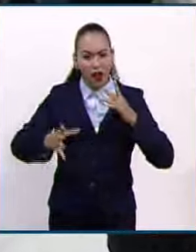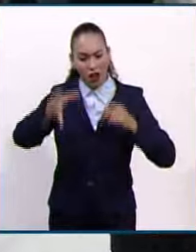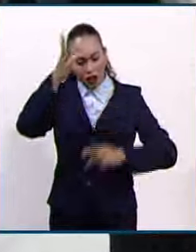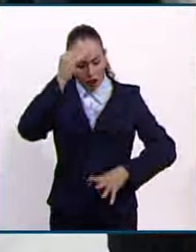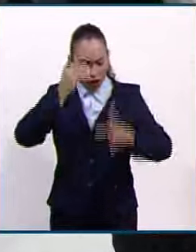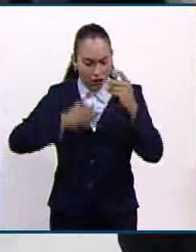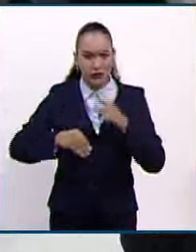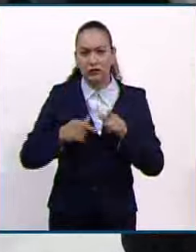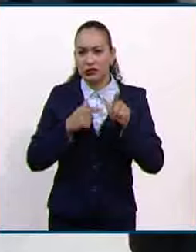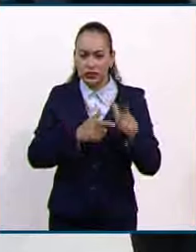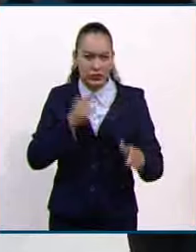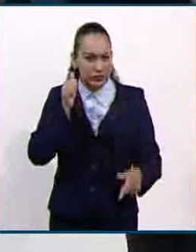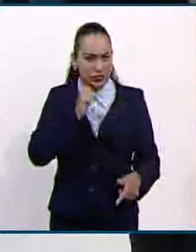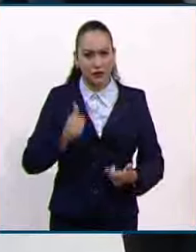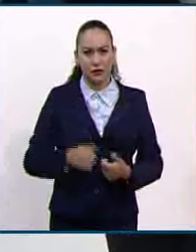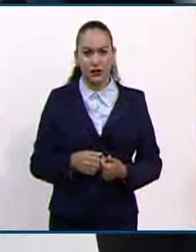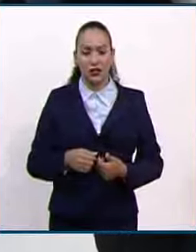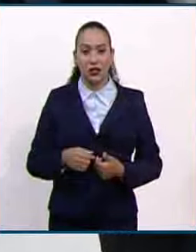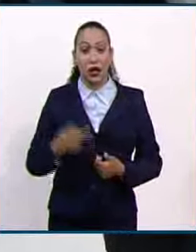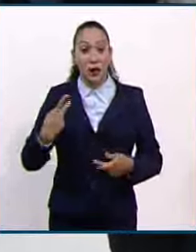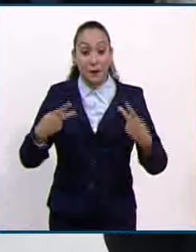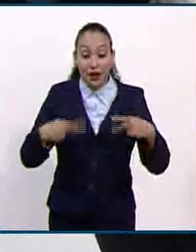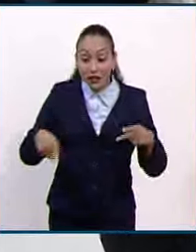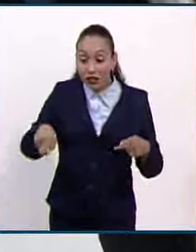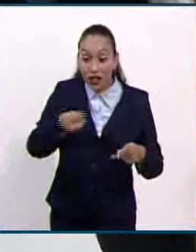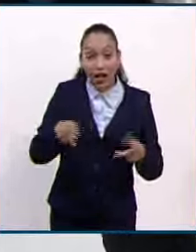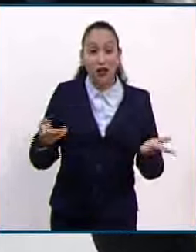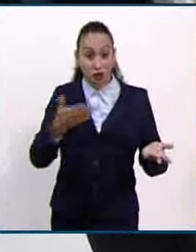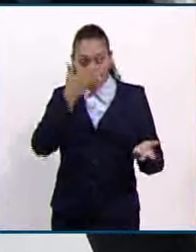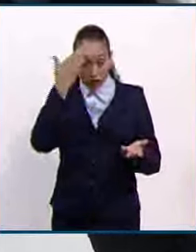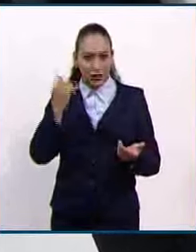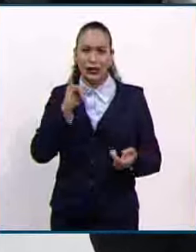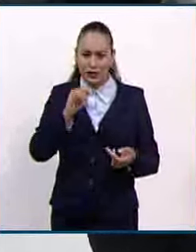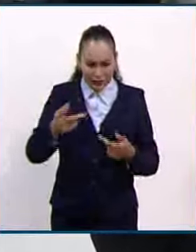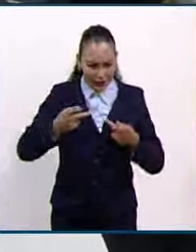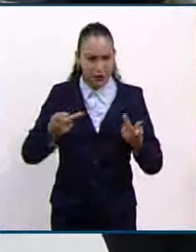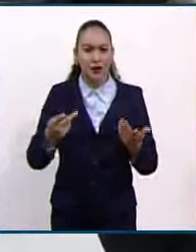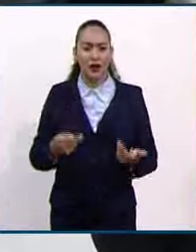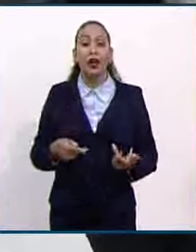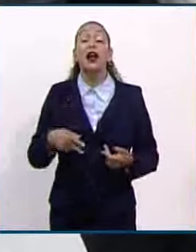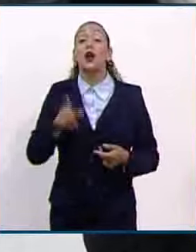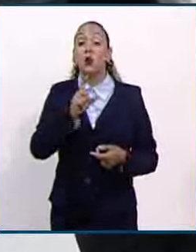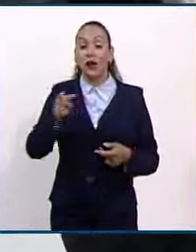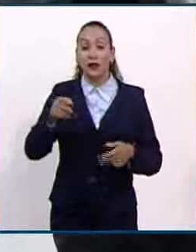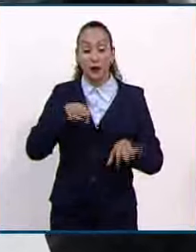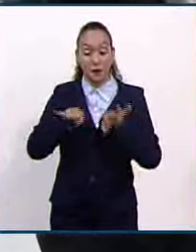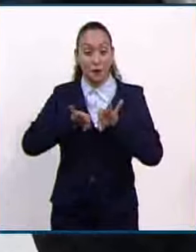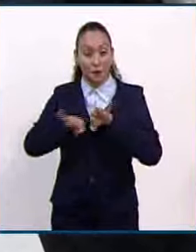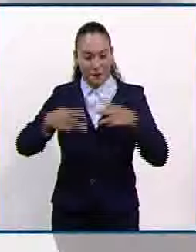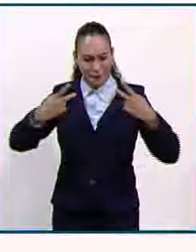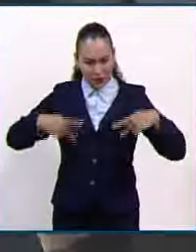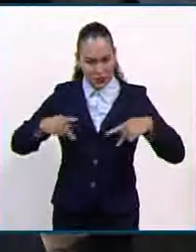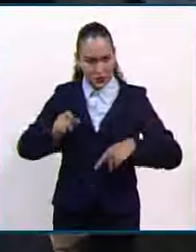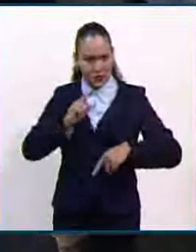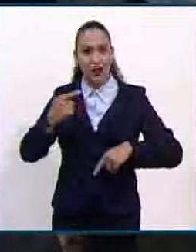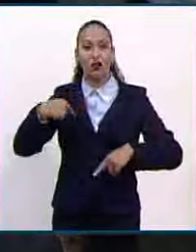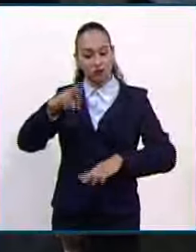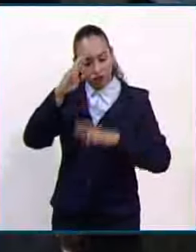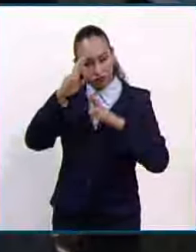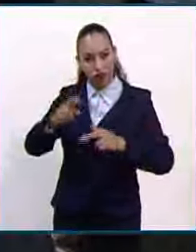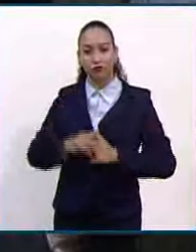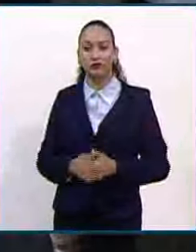actualización constante. No son gentes improvisadas. La autonomía se gana en el respeto a su preparación. En